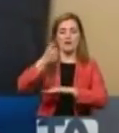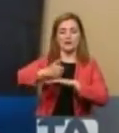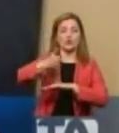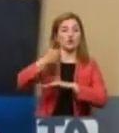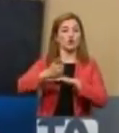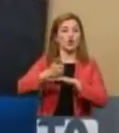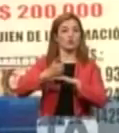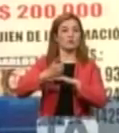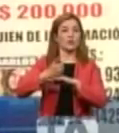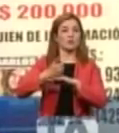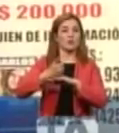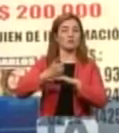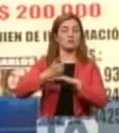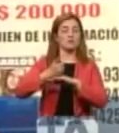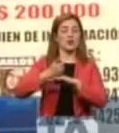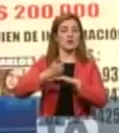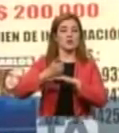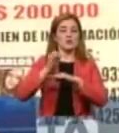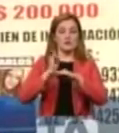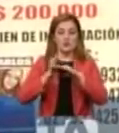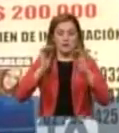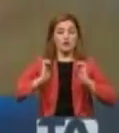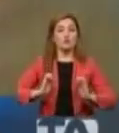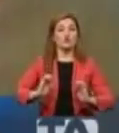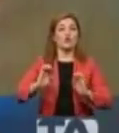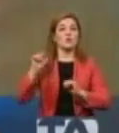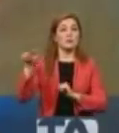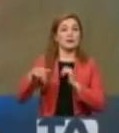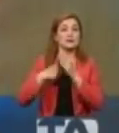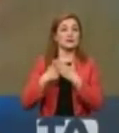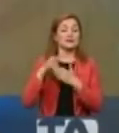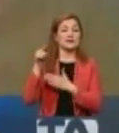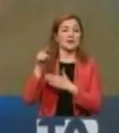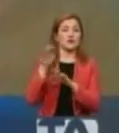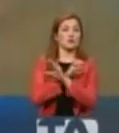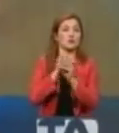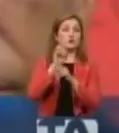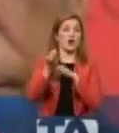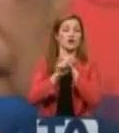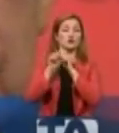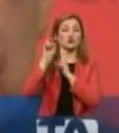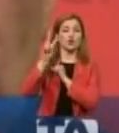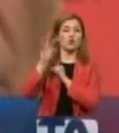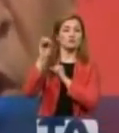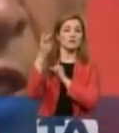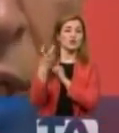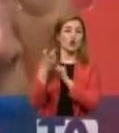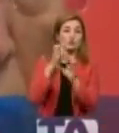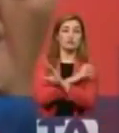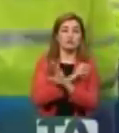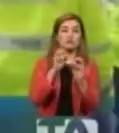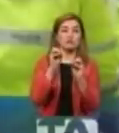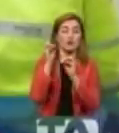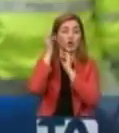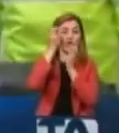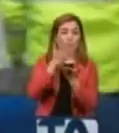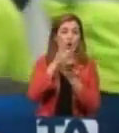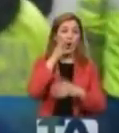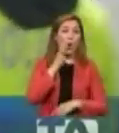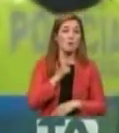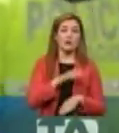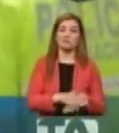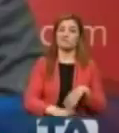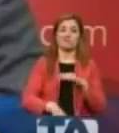la desaparición de Juliana Campoverde, la chica que no ha vuelto a casa desde 2012, dijeron ante este medio que el religioso